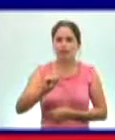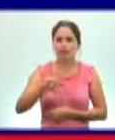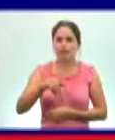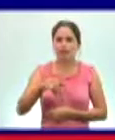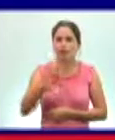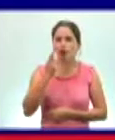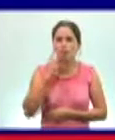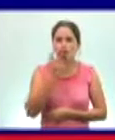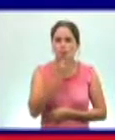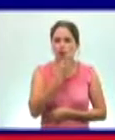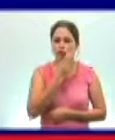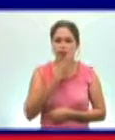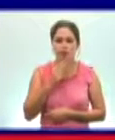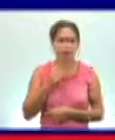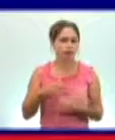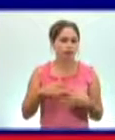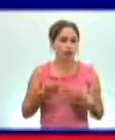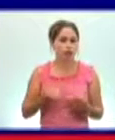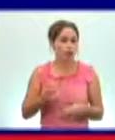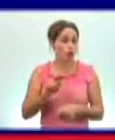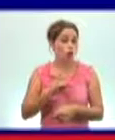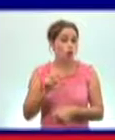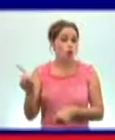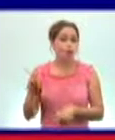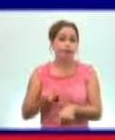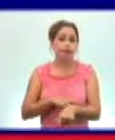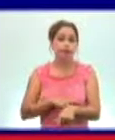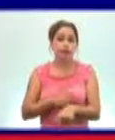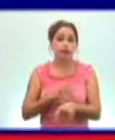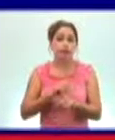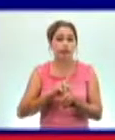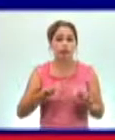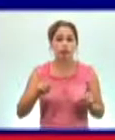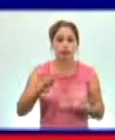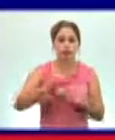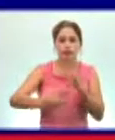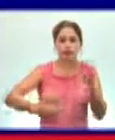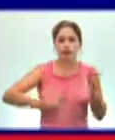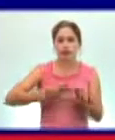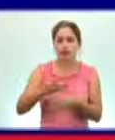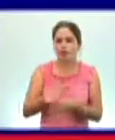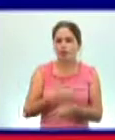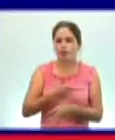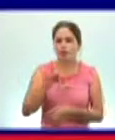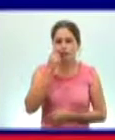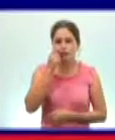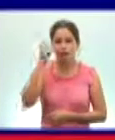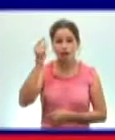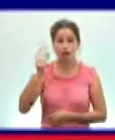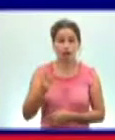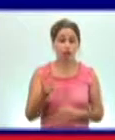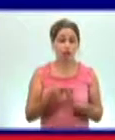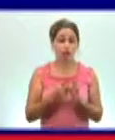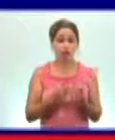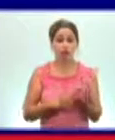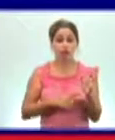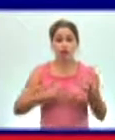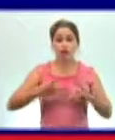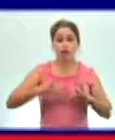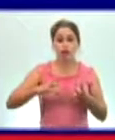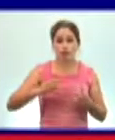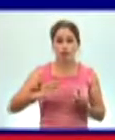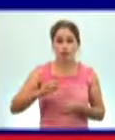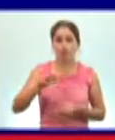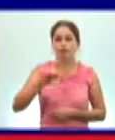manera dialéctica, no hay razas, no hay más que modificaciones diversas del hombre en los detalles de hábito y forma. Lo que